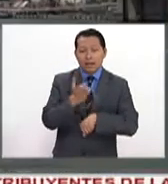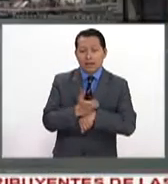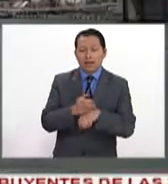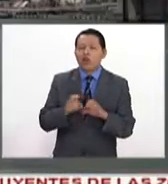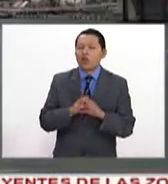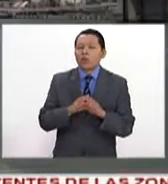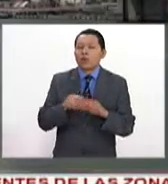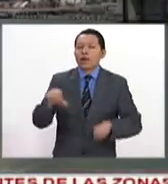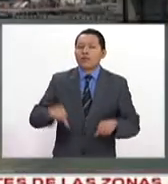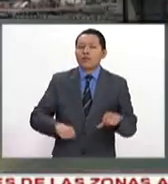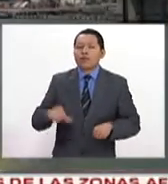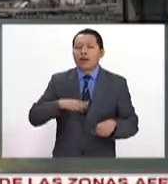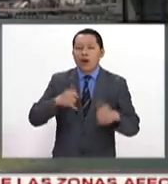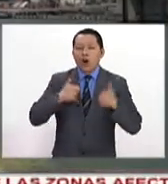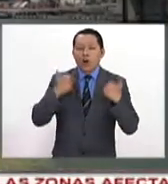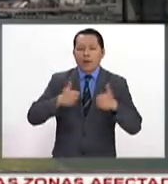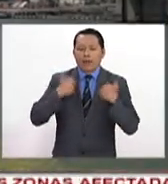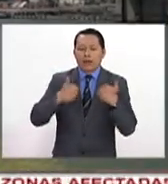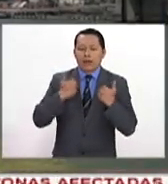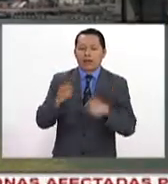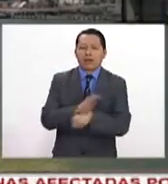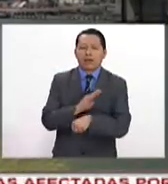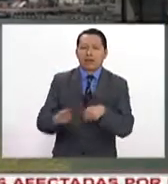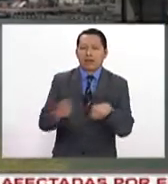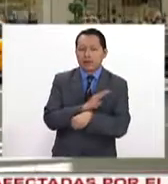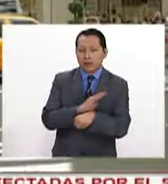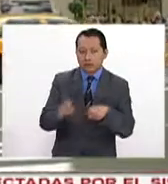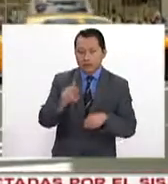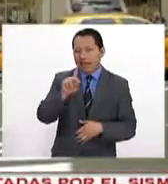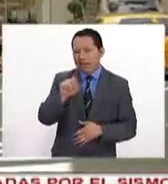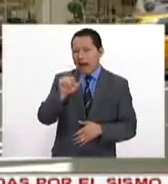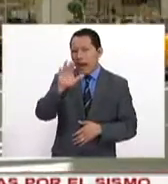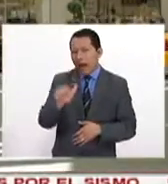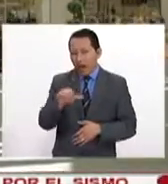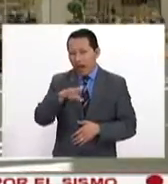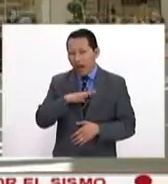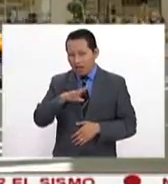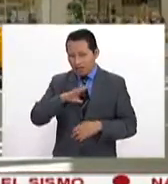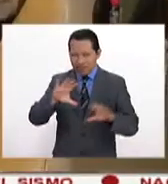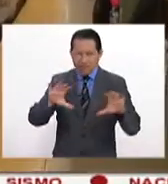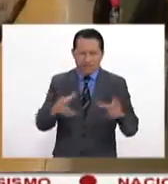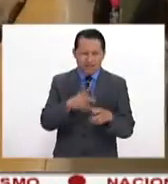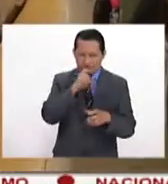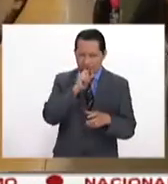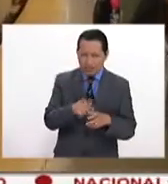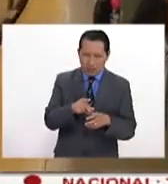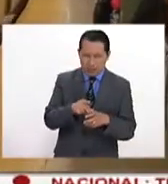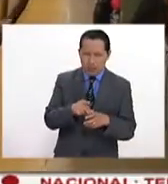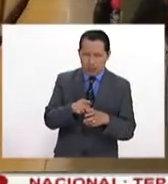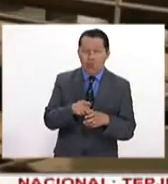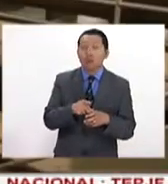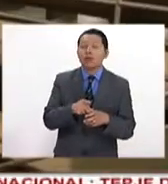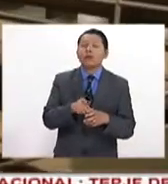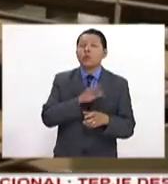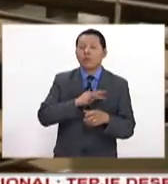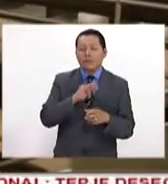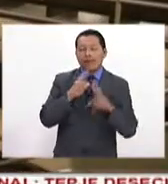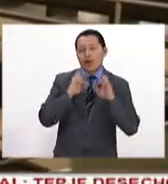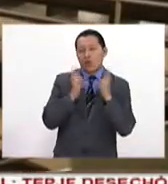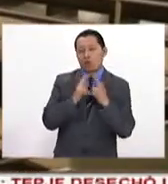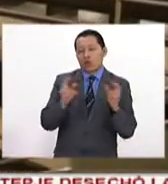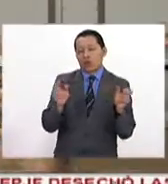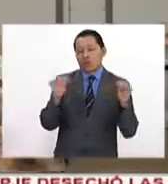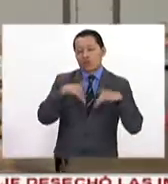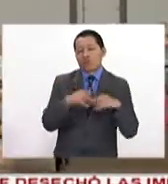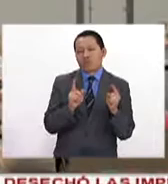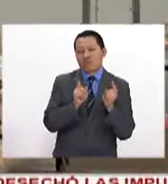sus actividades, se reunió con jóvenes beneficiarios del programa de acción diferida para los llegados en la infancia, DACA, por sus siglas